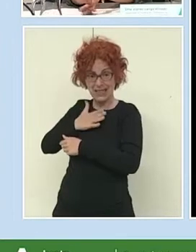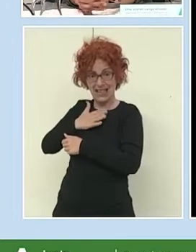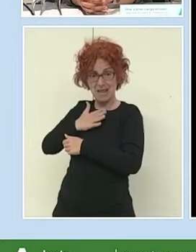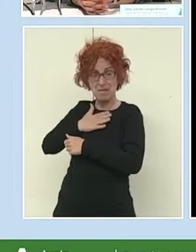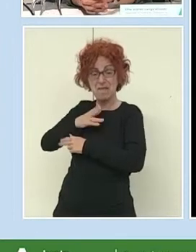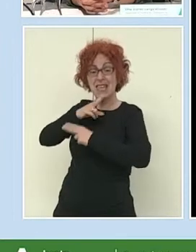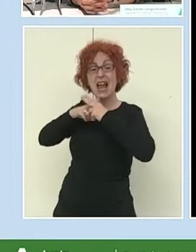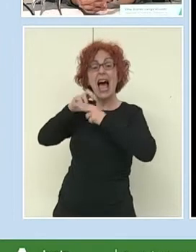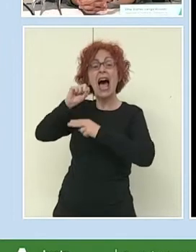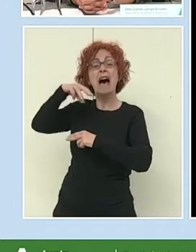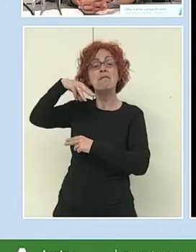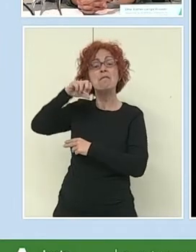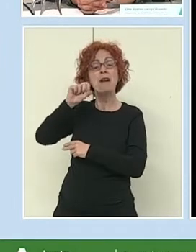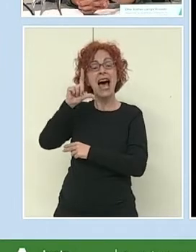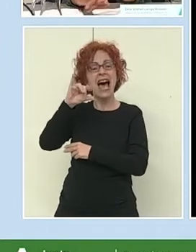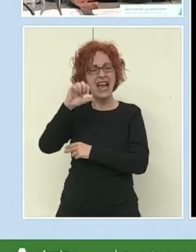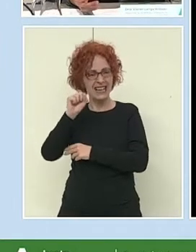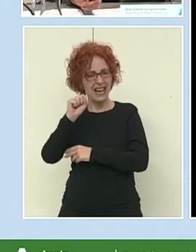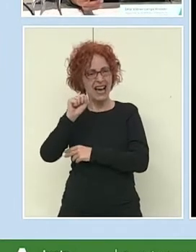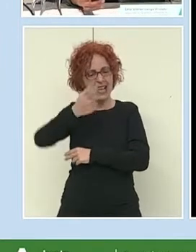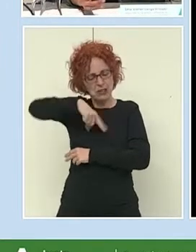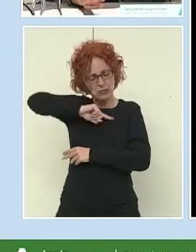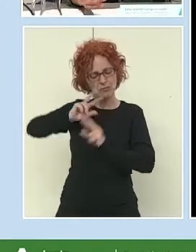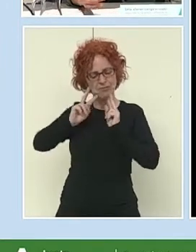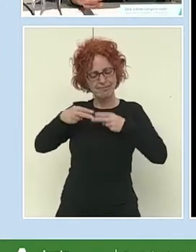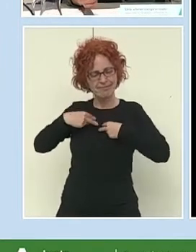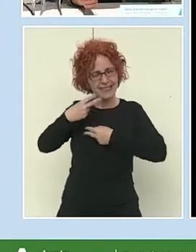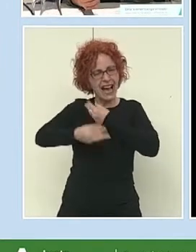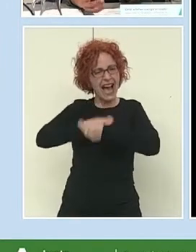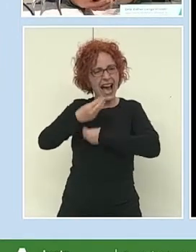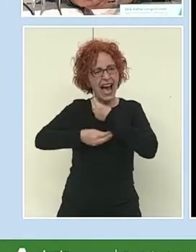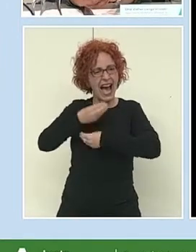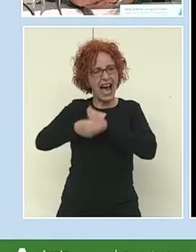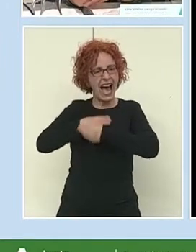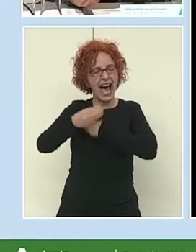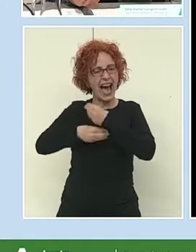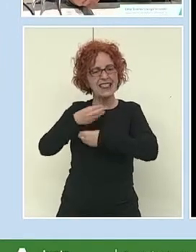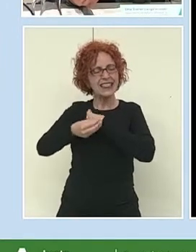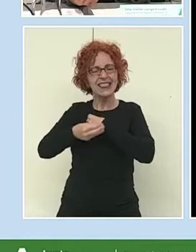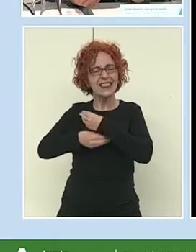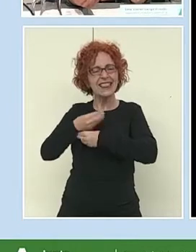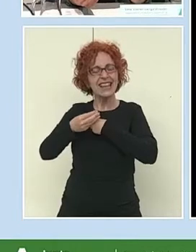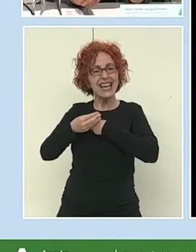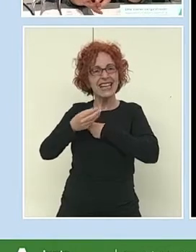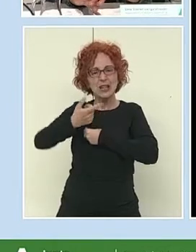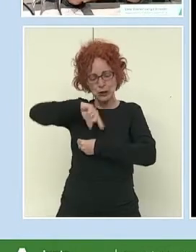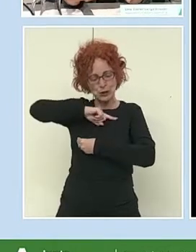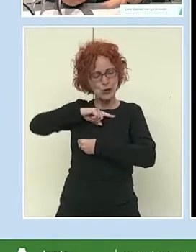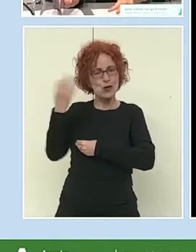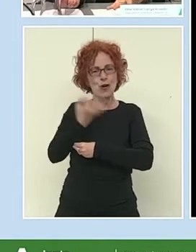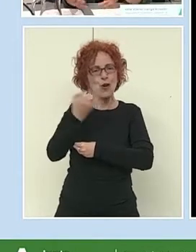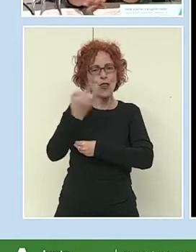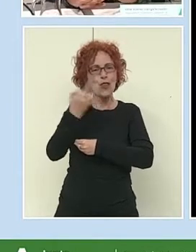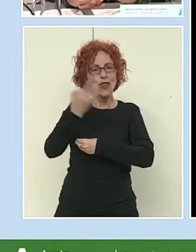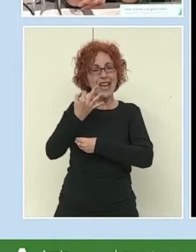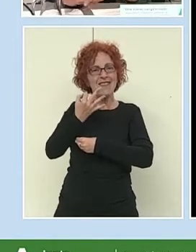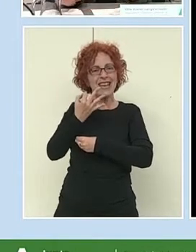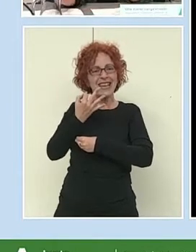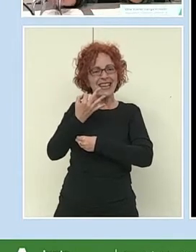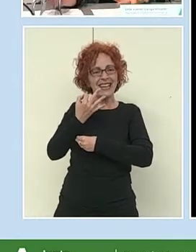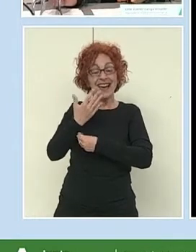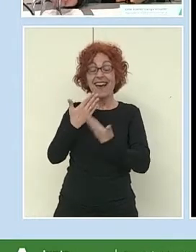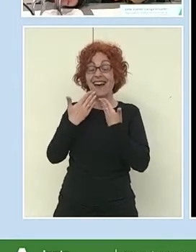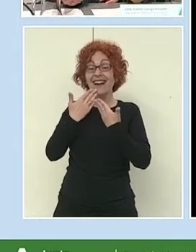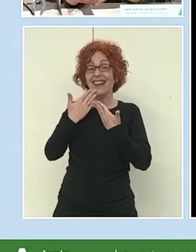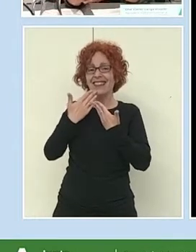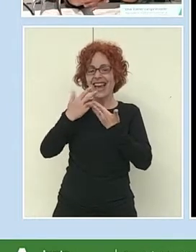de las tecnologías nos permite también agarrarnos a ese vagón y también evolucionar y crecer paralelamente junto